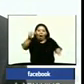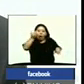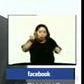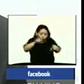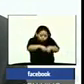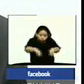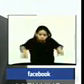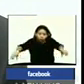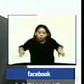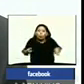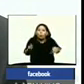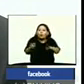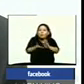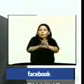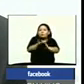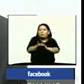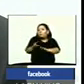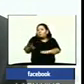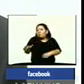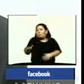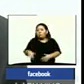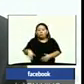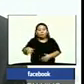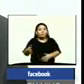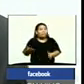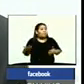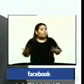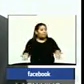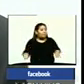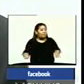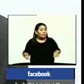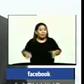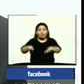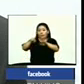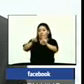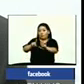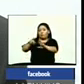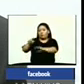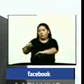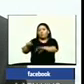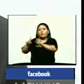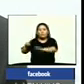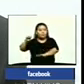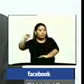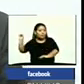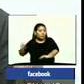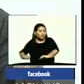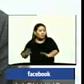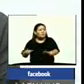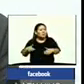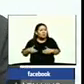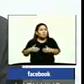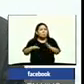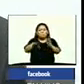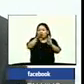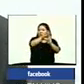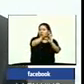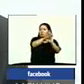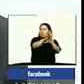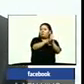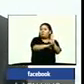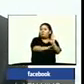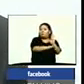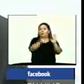ha tenido un comportamiento del 6,6% y así sucesivamente vemos